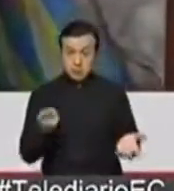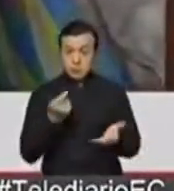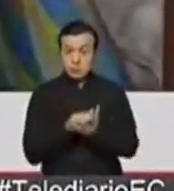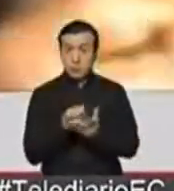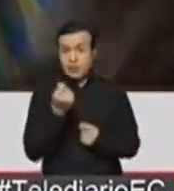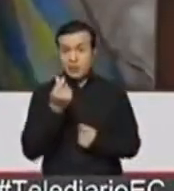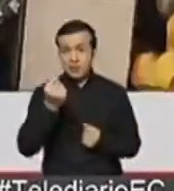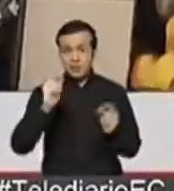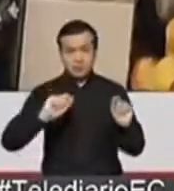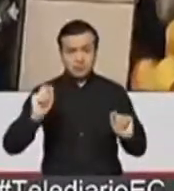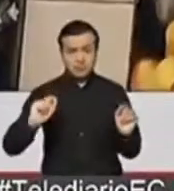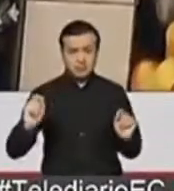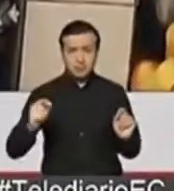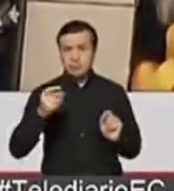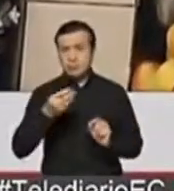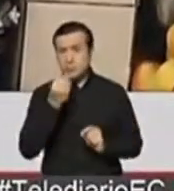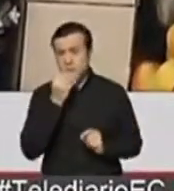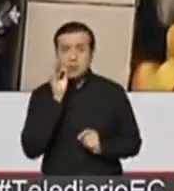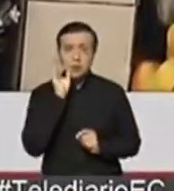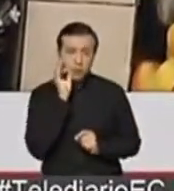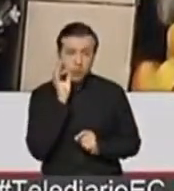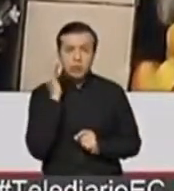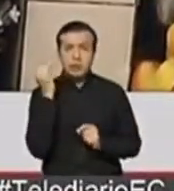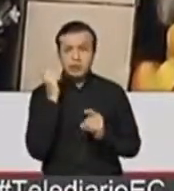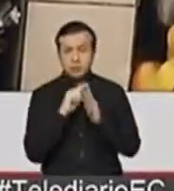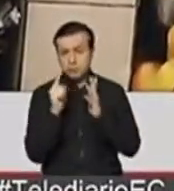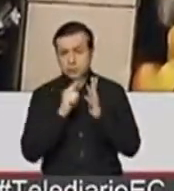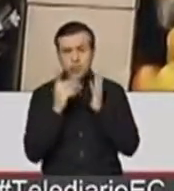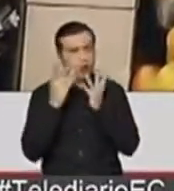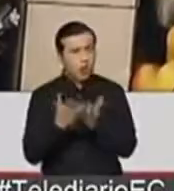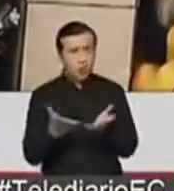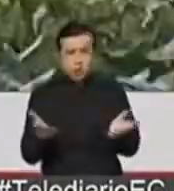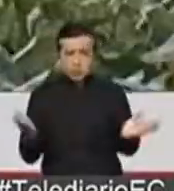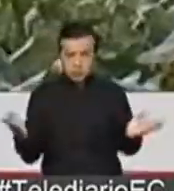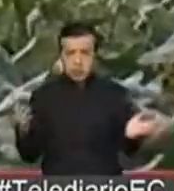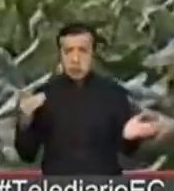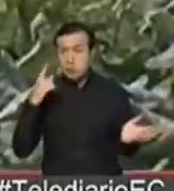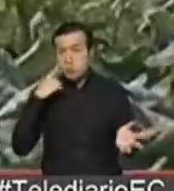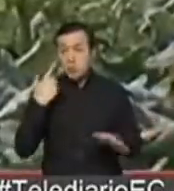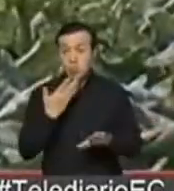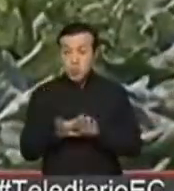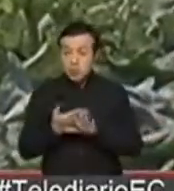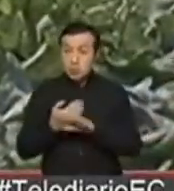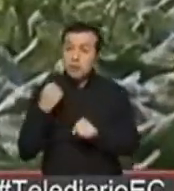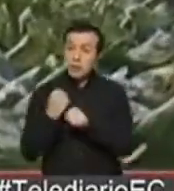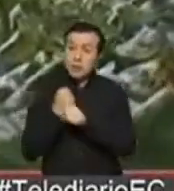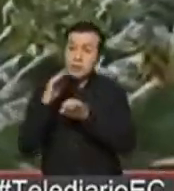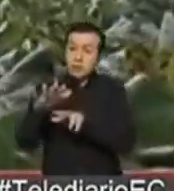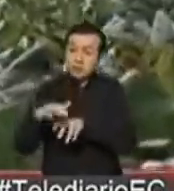precios económicos frutas, verduras, hortalizas y demás artículos que reflejan el trabajo diario